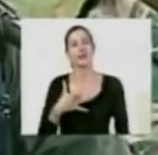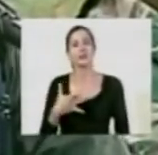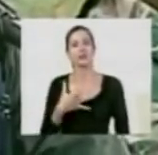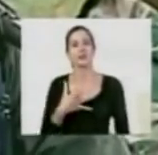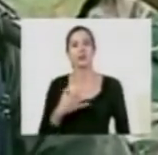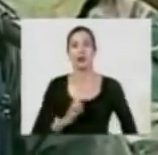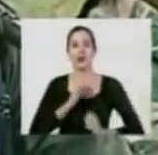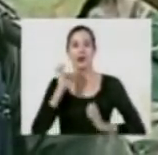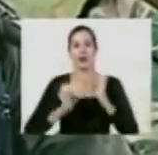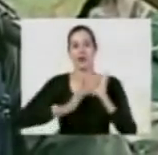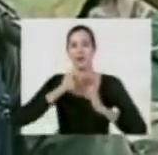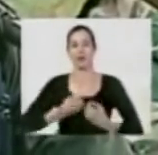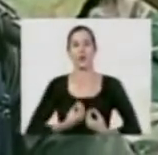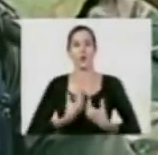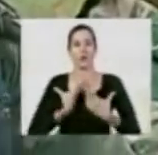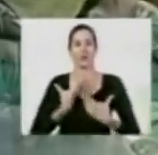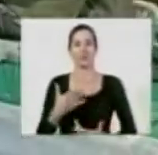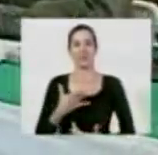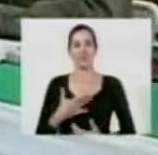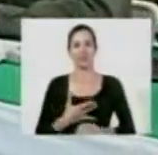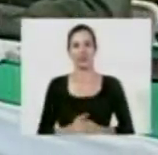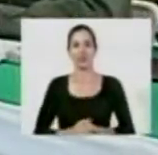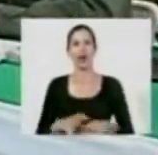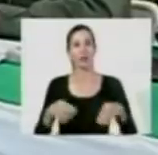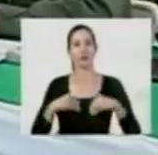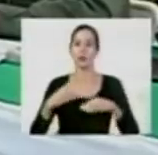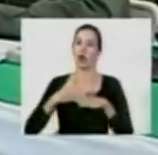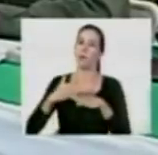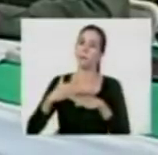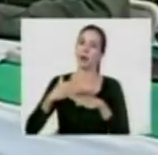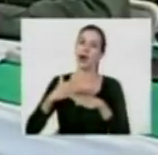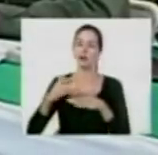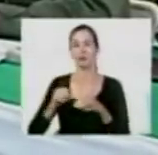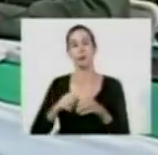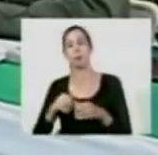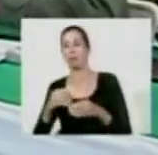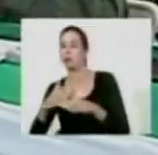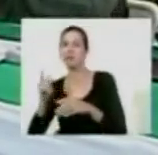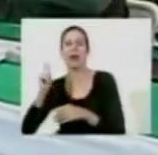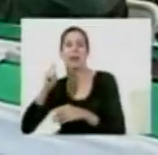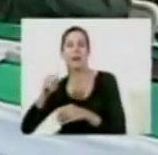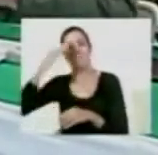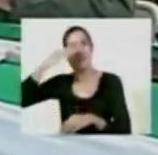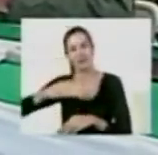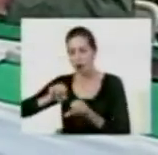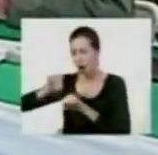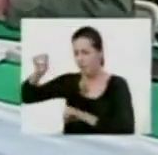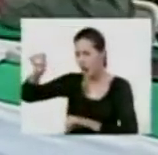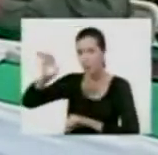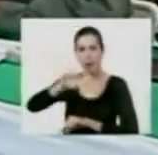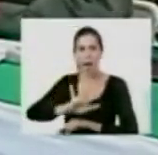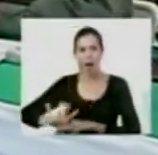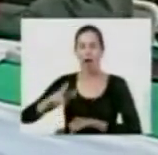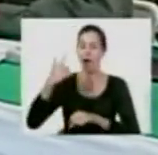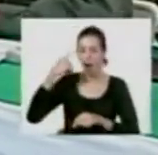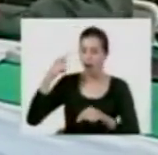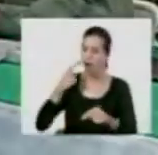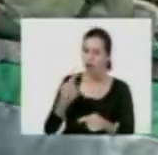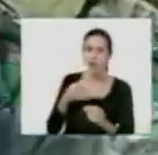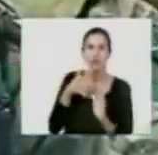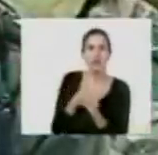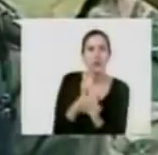cuando asume y comparte un mapa con un militar y comparte los conceptos de nuestra